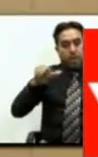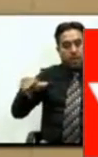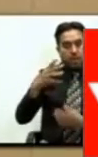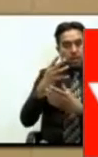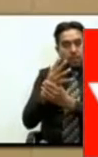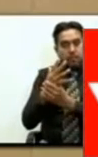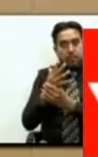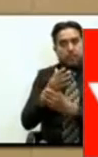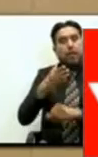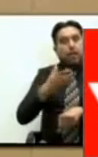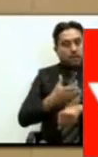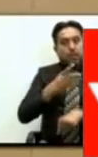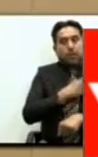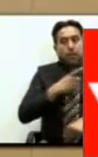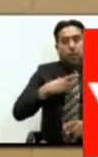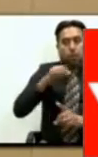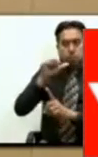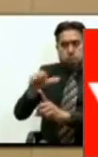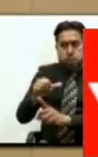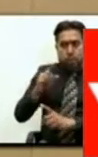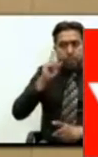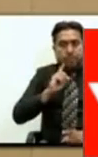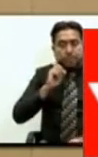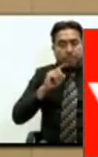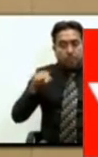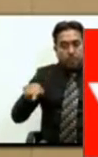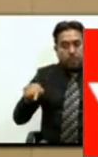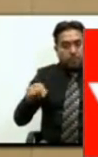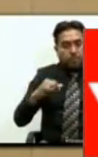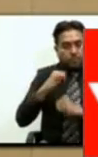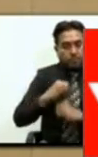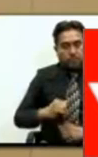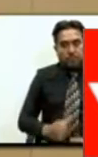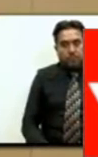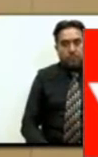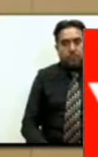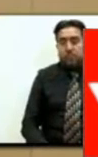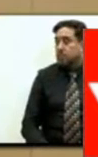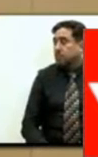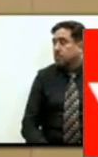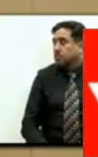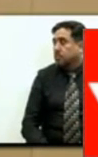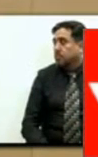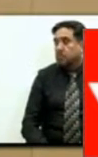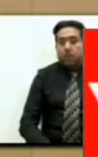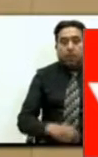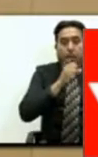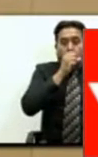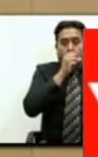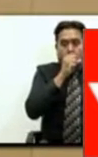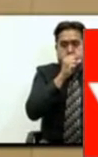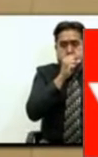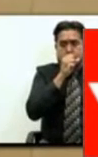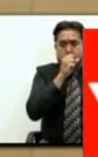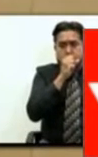las sanciones también deben de venir para la principal autoridad del municipio basta